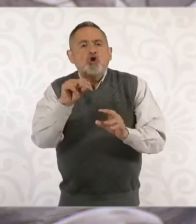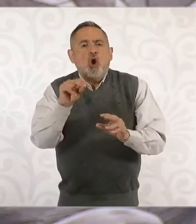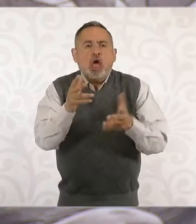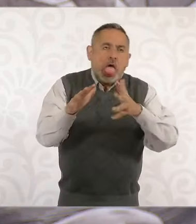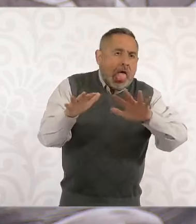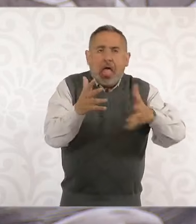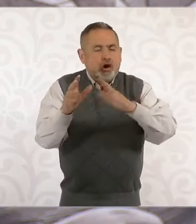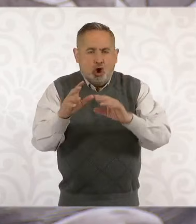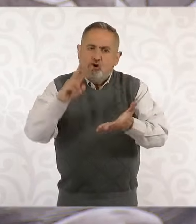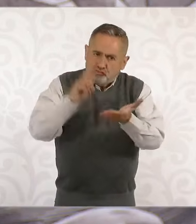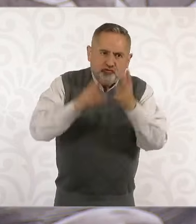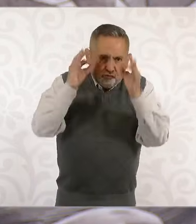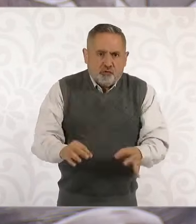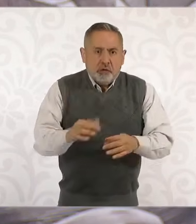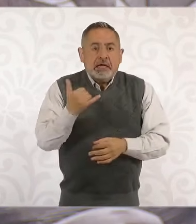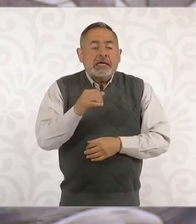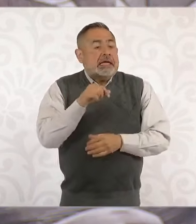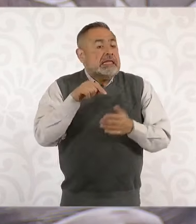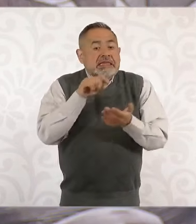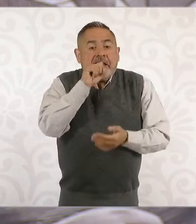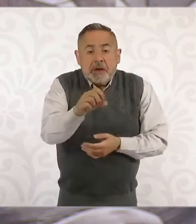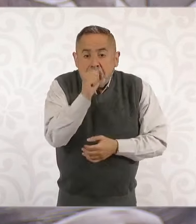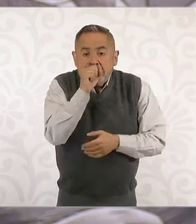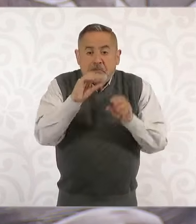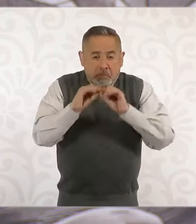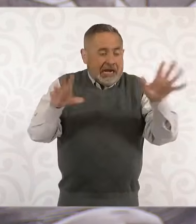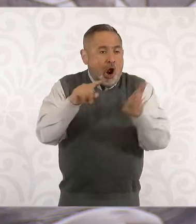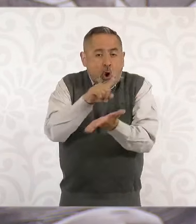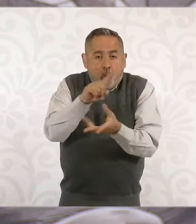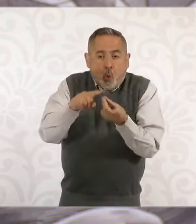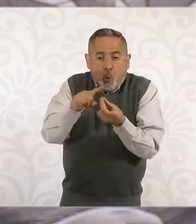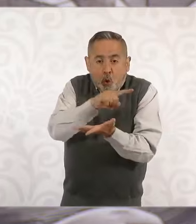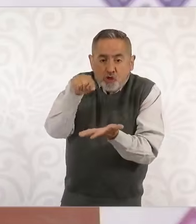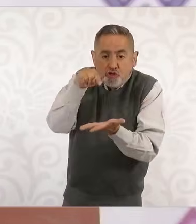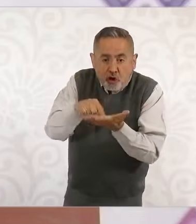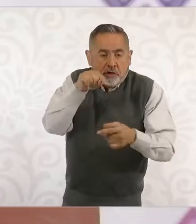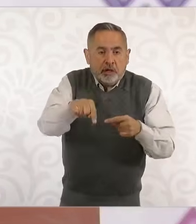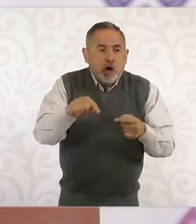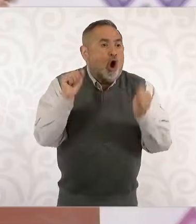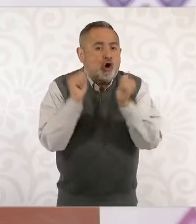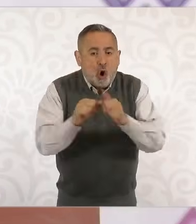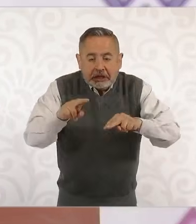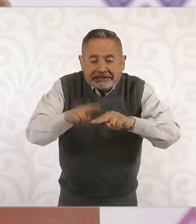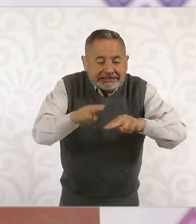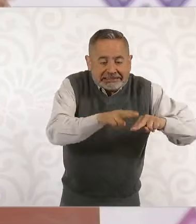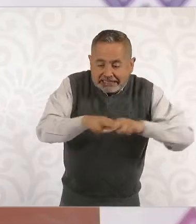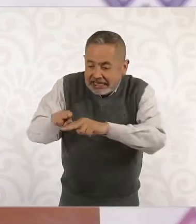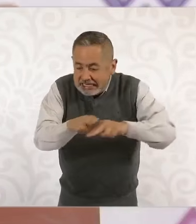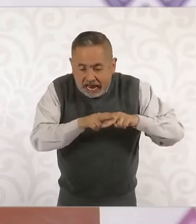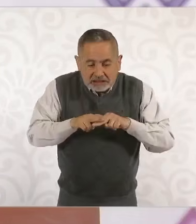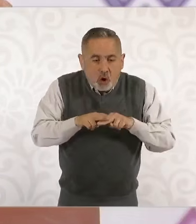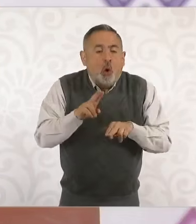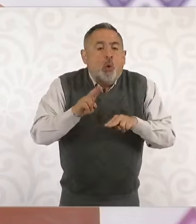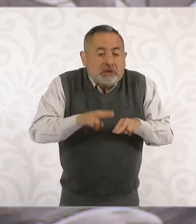mapa específicamente en dónde va a estar, si el lugar va a estar dispuesto por sillas, qué silla estoy